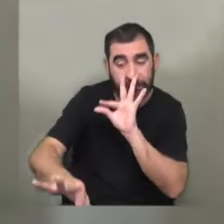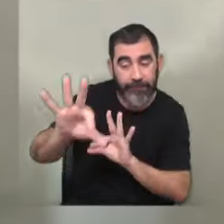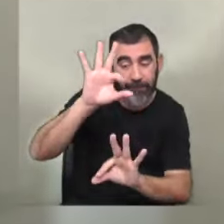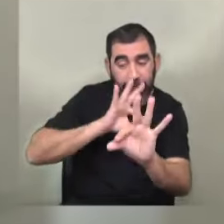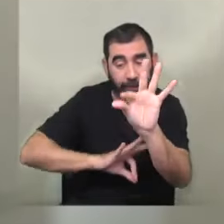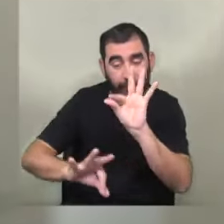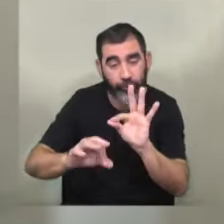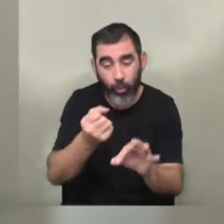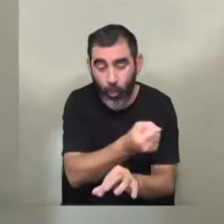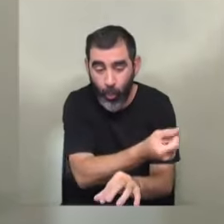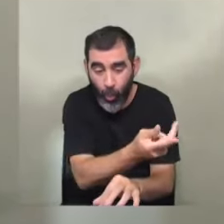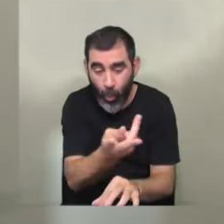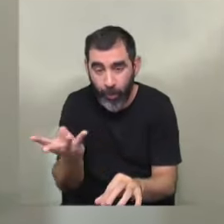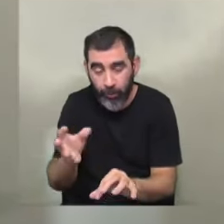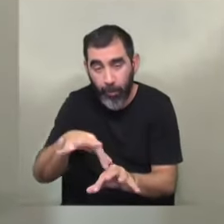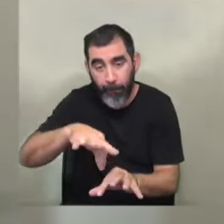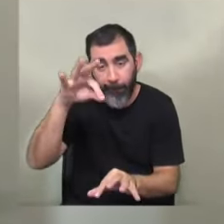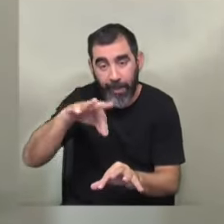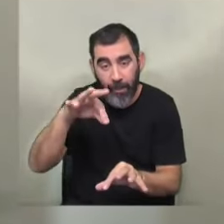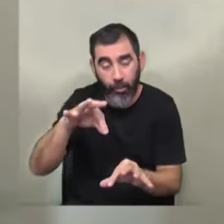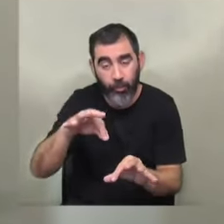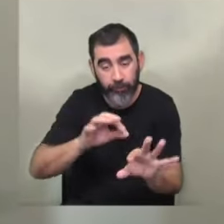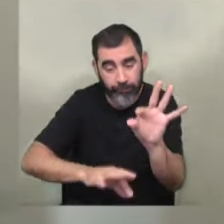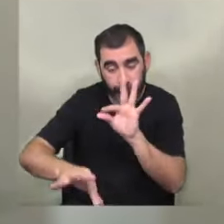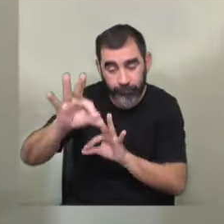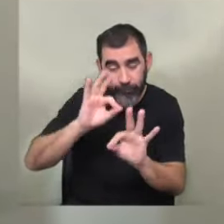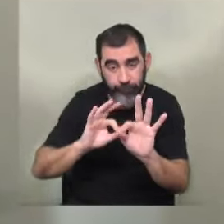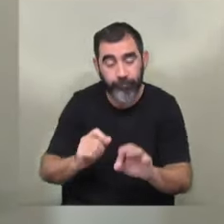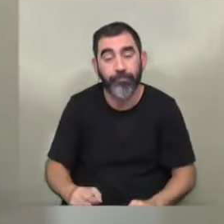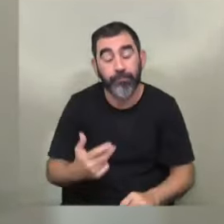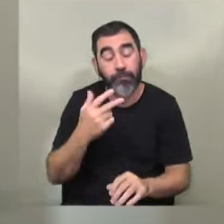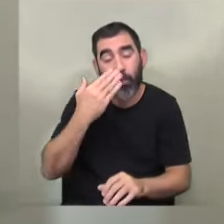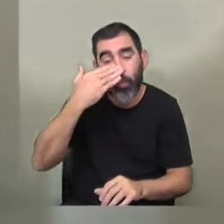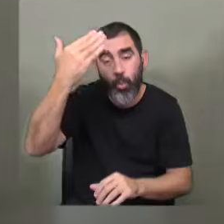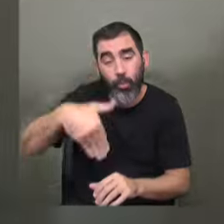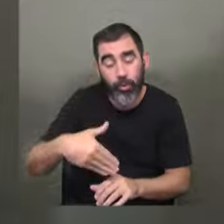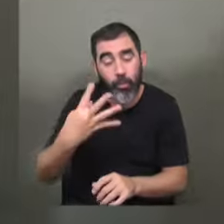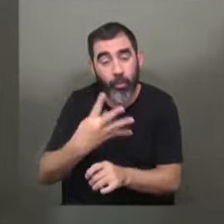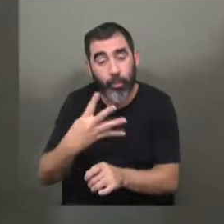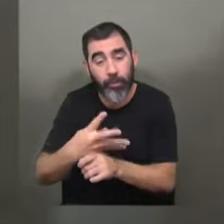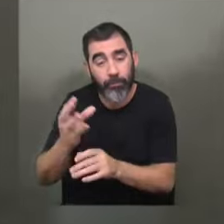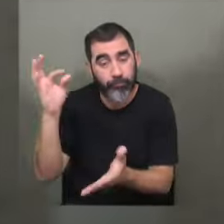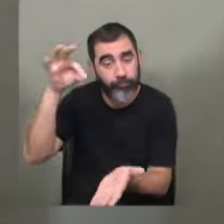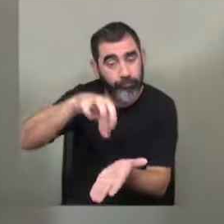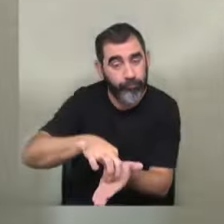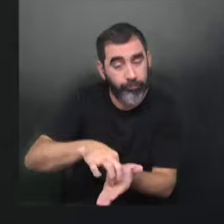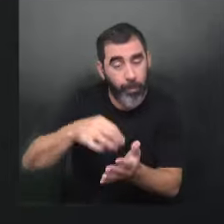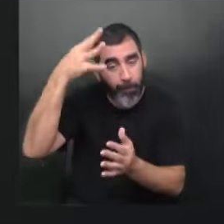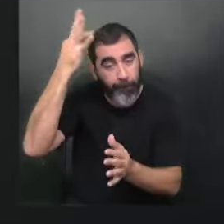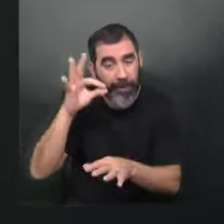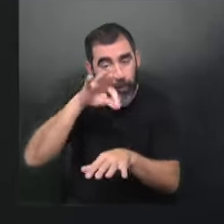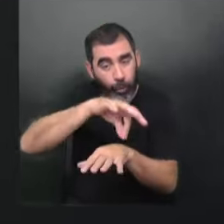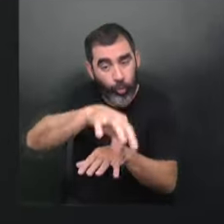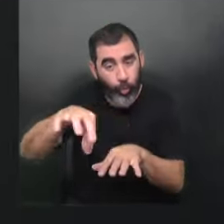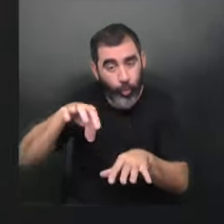el conteo de todos los folículos que vamos sacando de ese paciente. Y por último, la cuarta etapa que es la implantación de esas